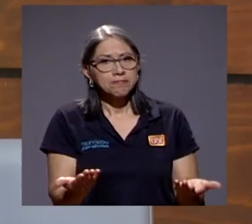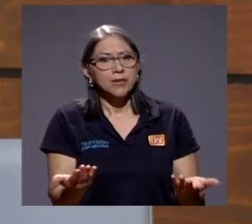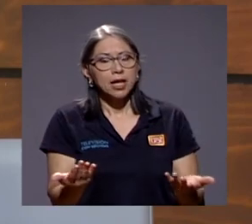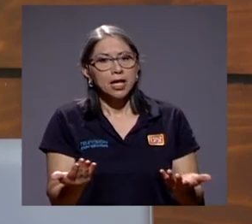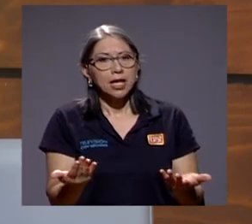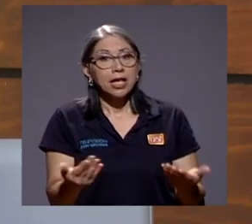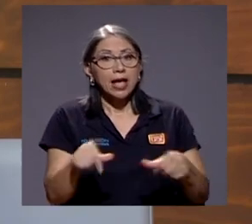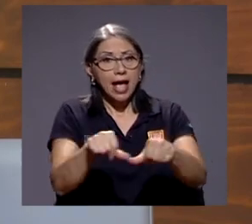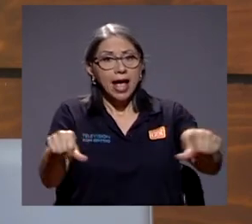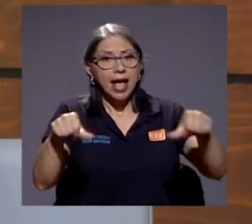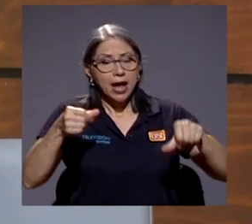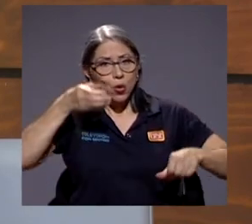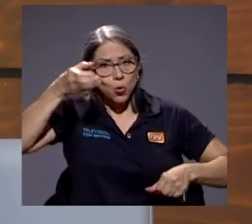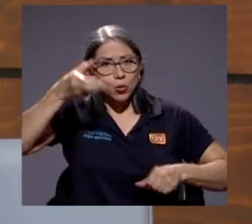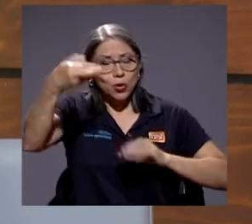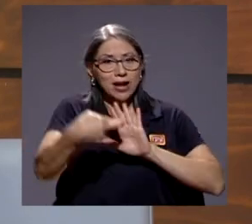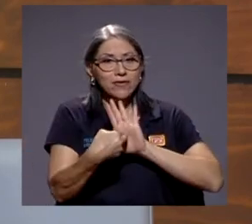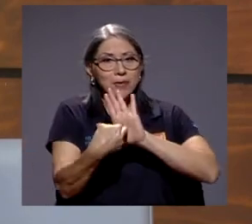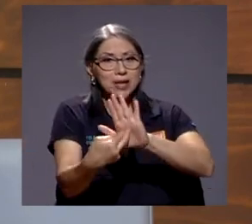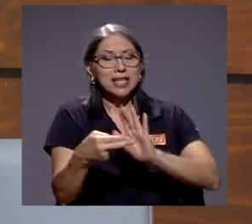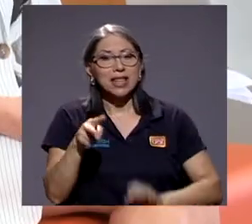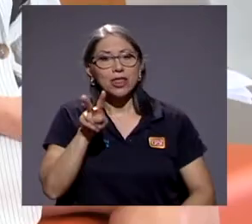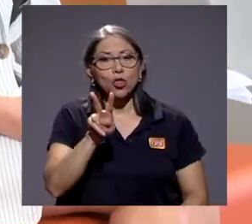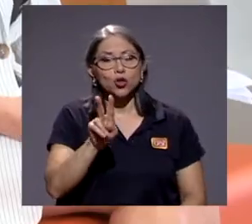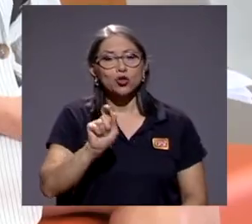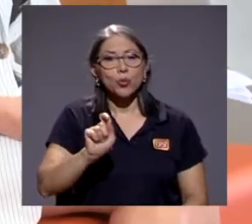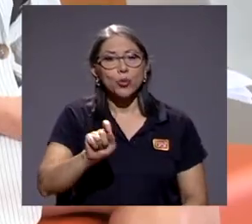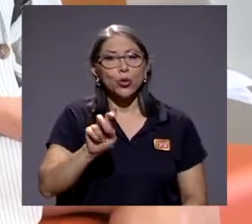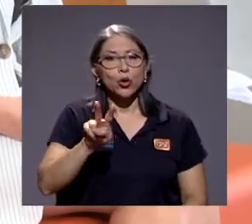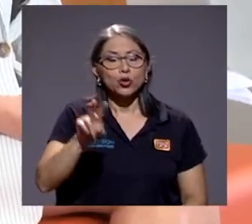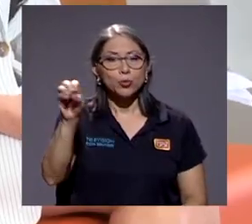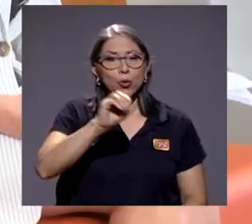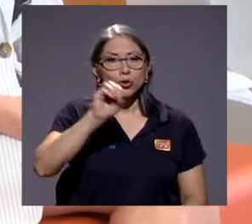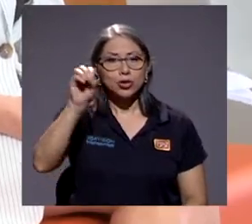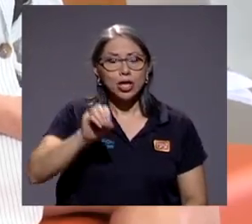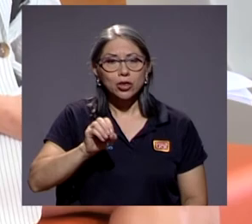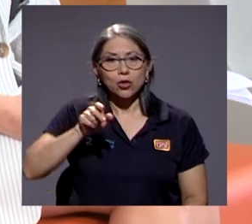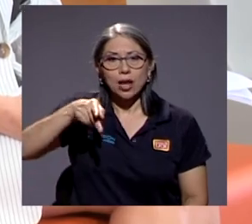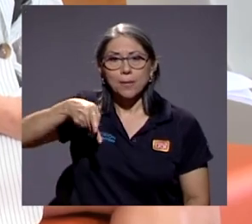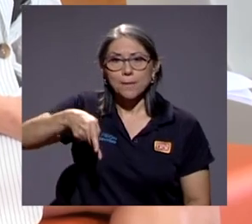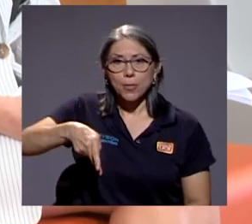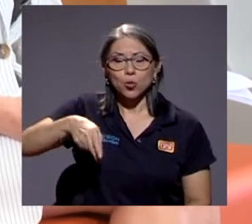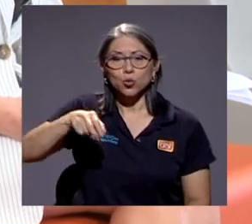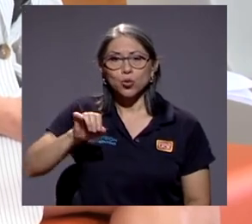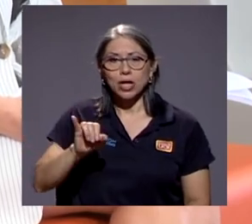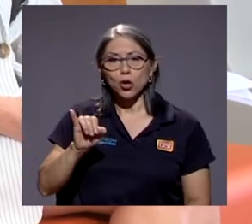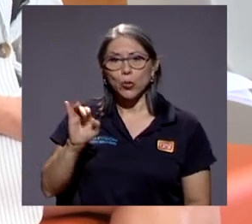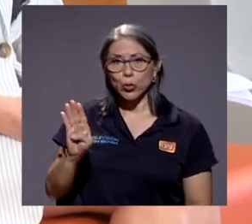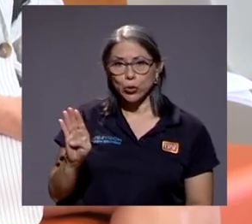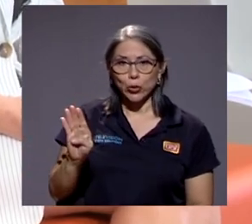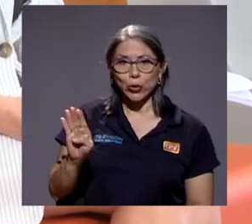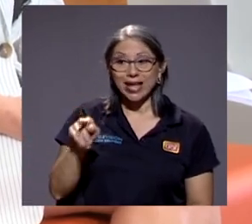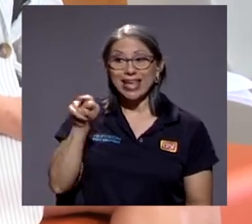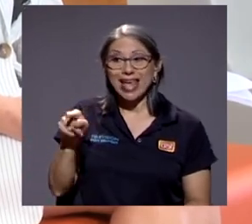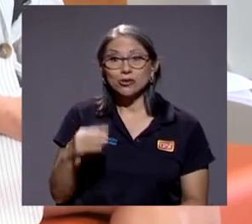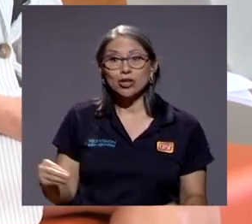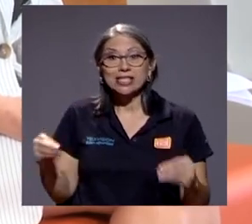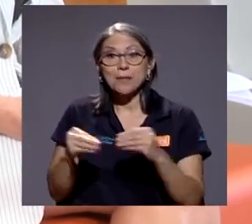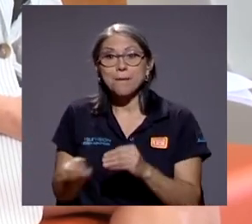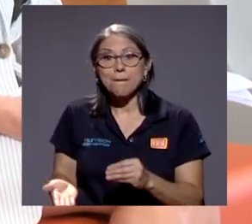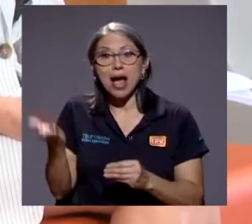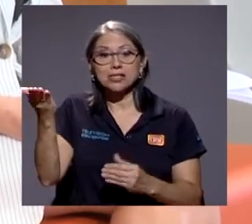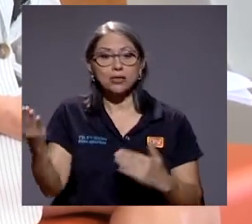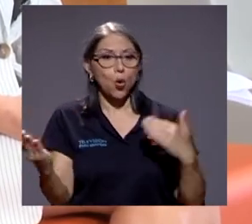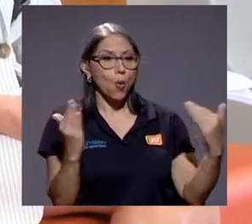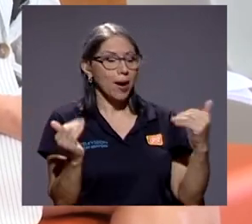el sector cultural representa el 2.2 por ciento del pib que es más que ciertos sectores como el hotelero entonces